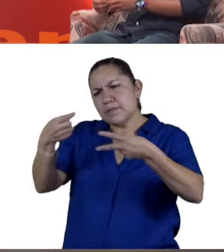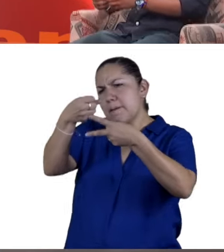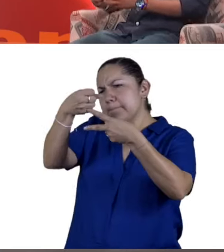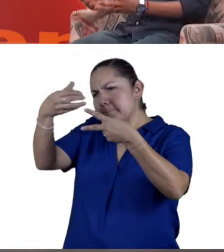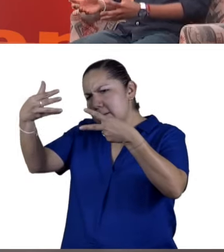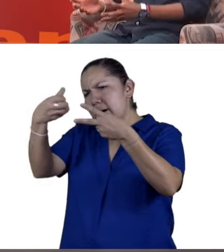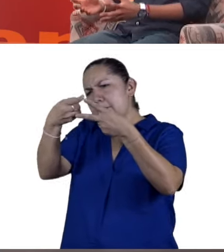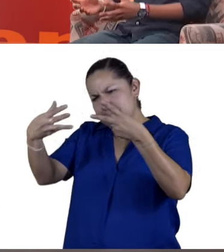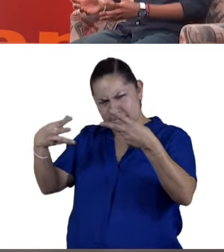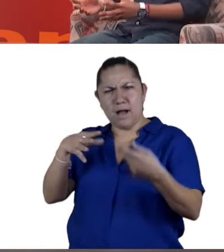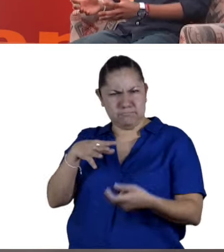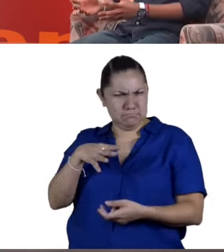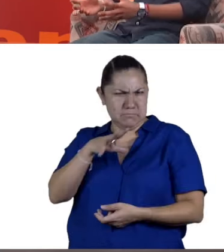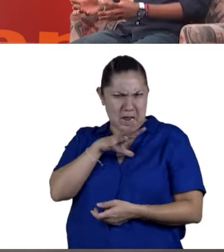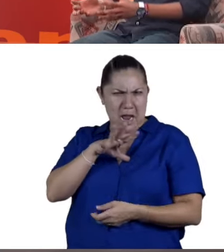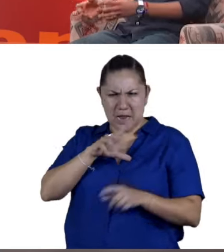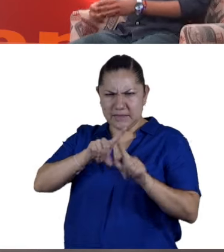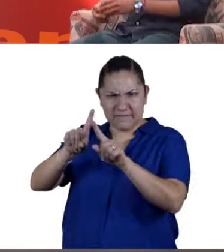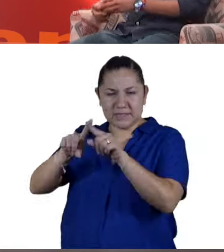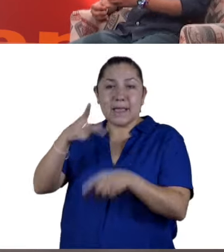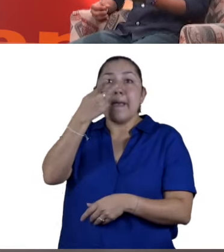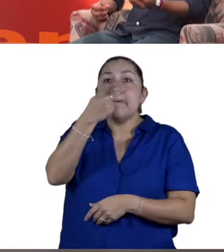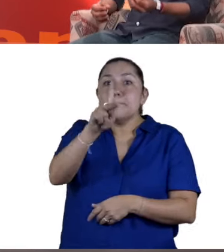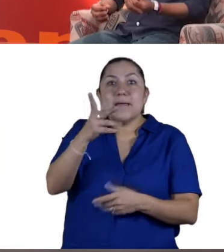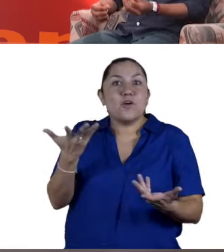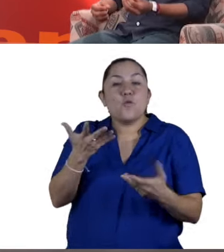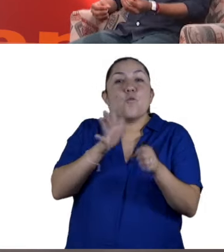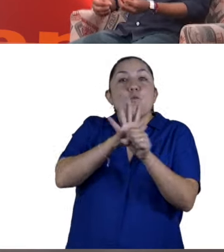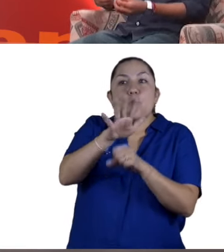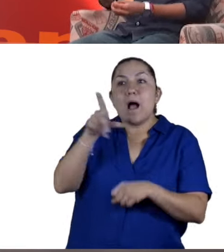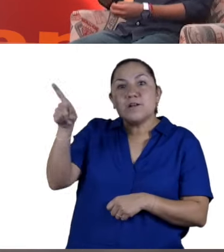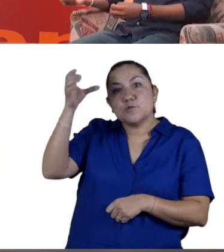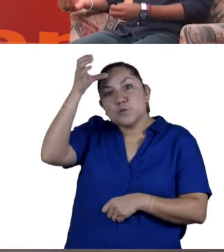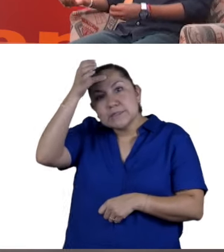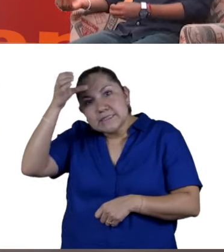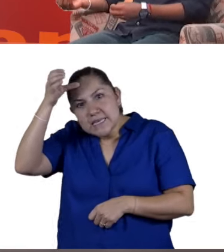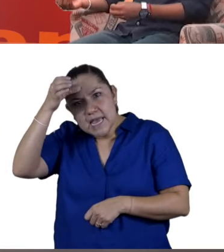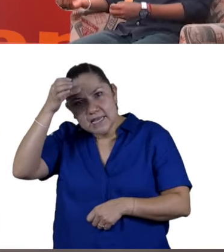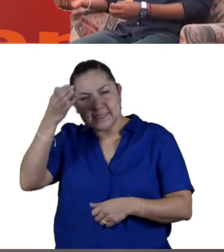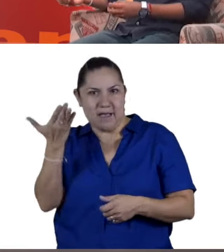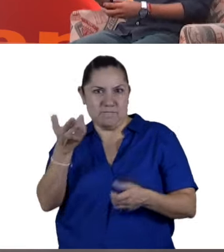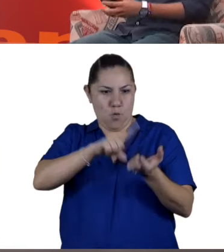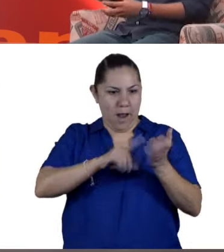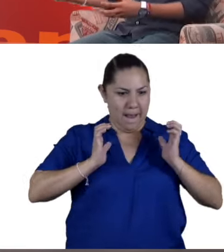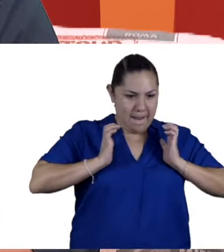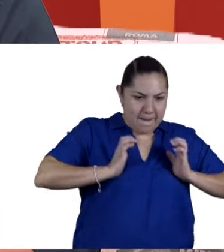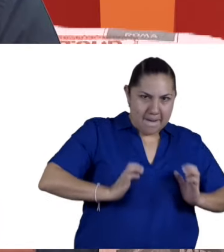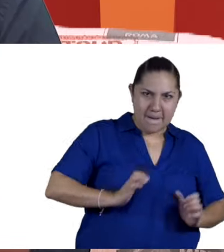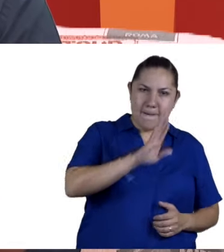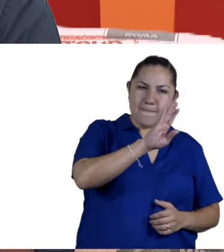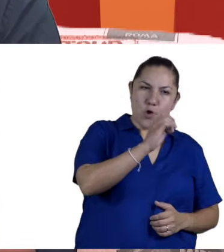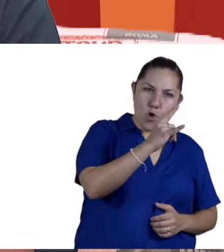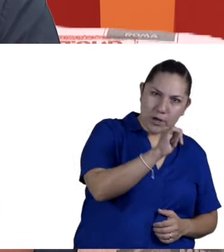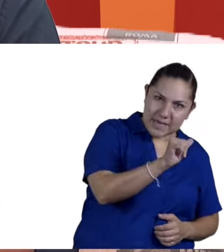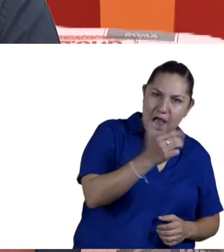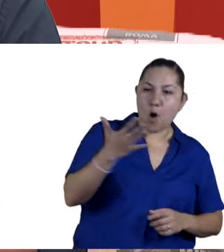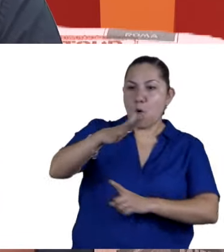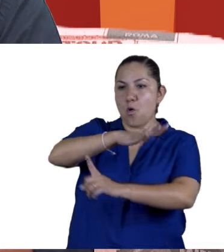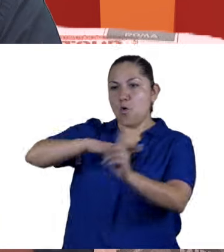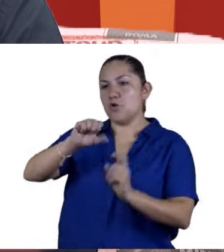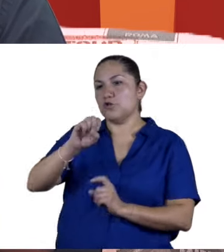que tenemos distintas ciencias para explicarnos. No es lo mismo hablar de biología que de sociología, que de antropología, que de